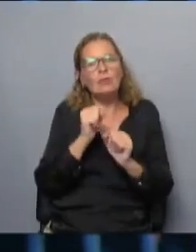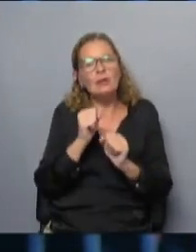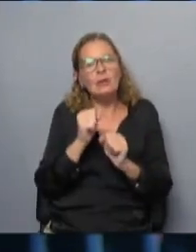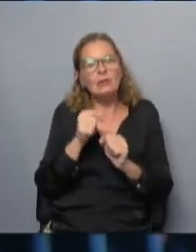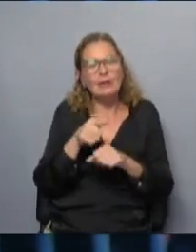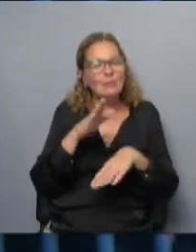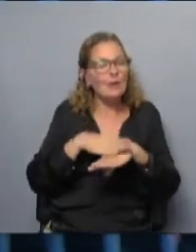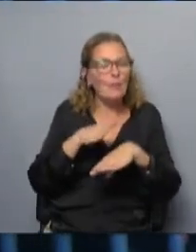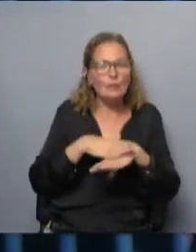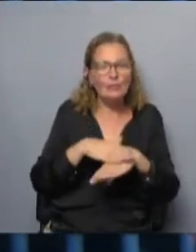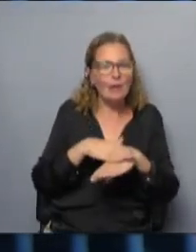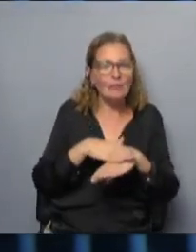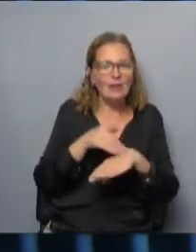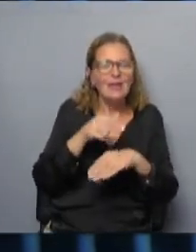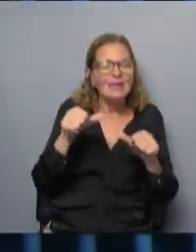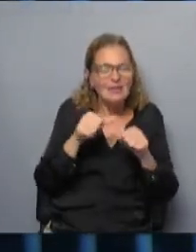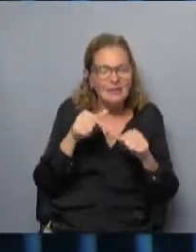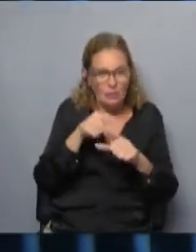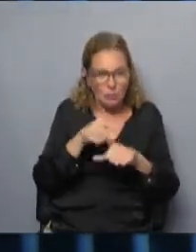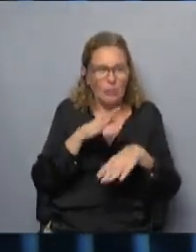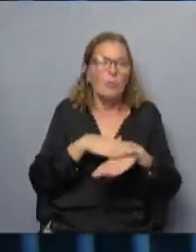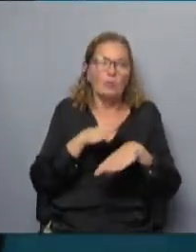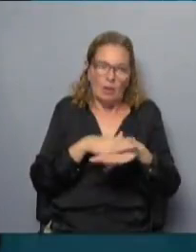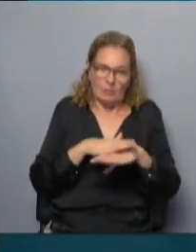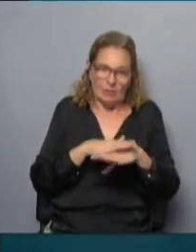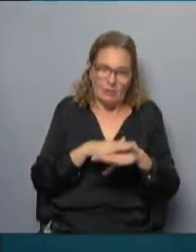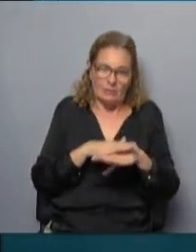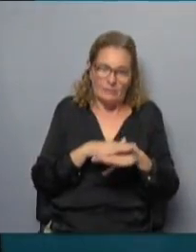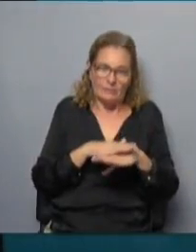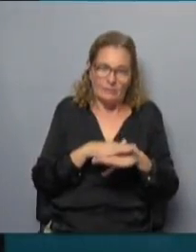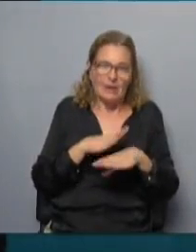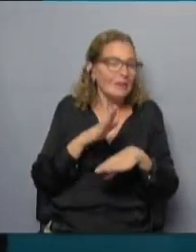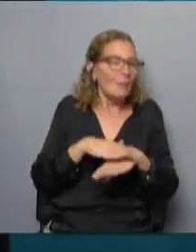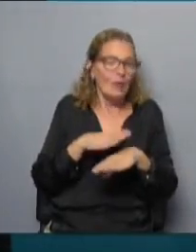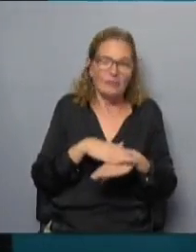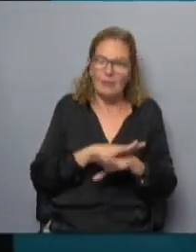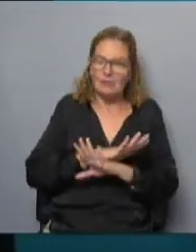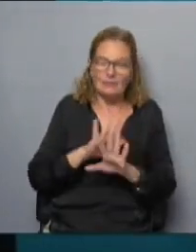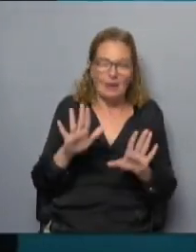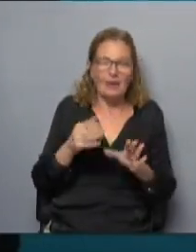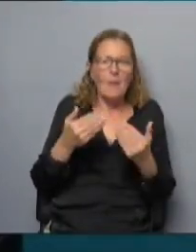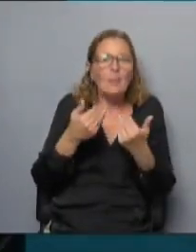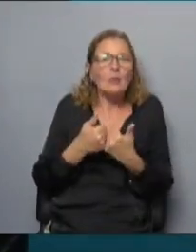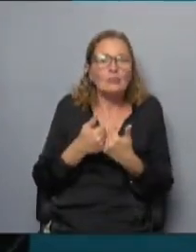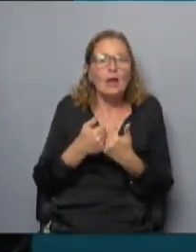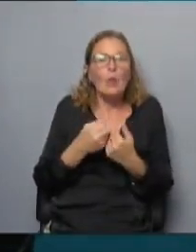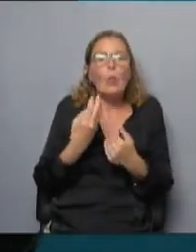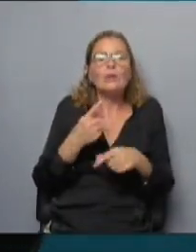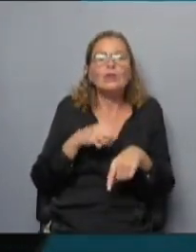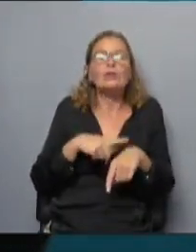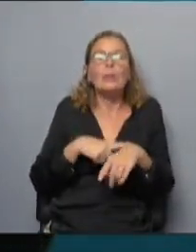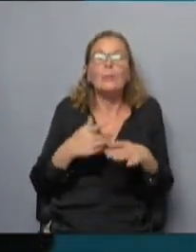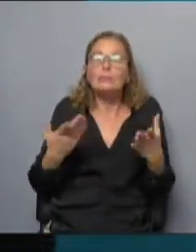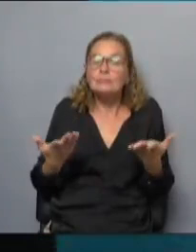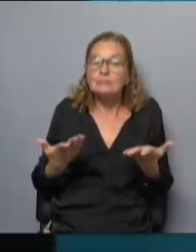si él no se hace responsable de lo que hizo hay que ser responsable ahora la pregunta es en cuánto tiempo me hago responsable